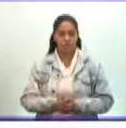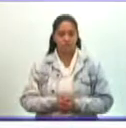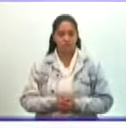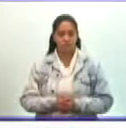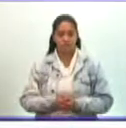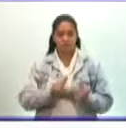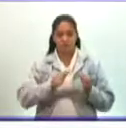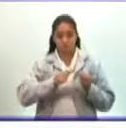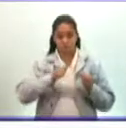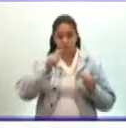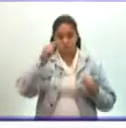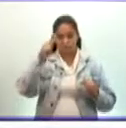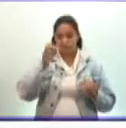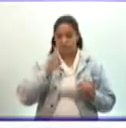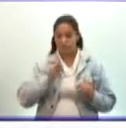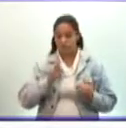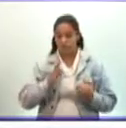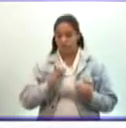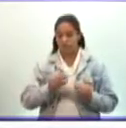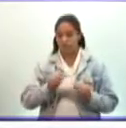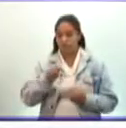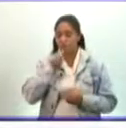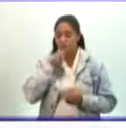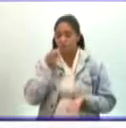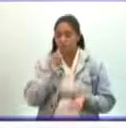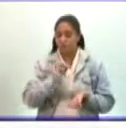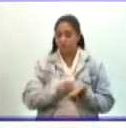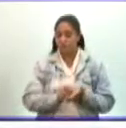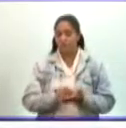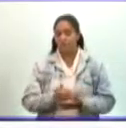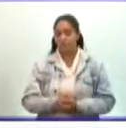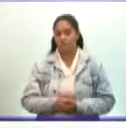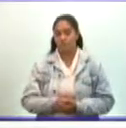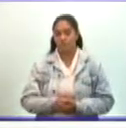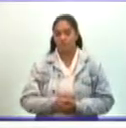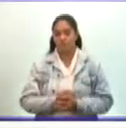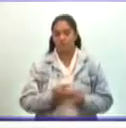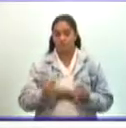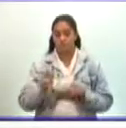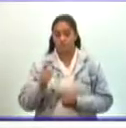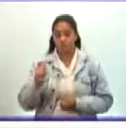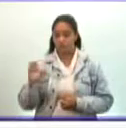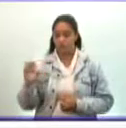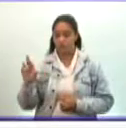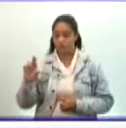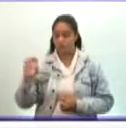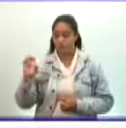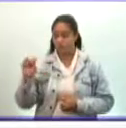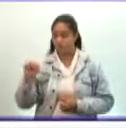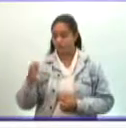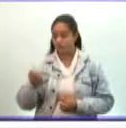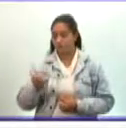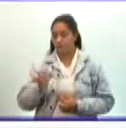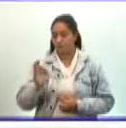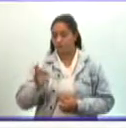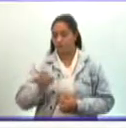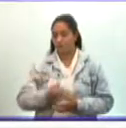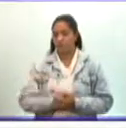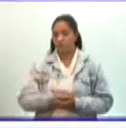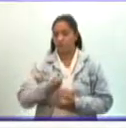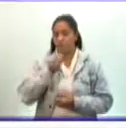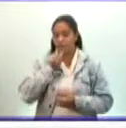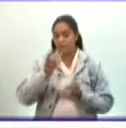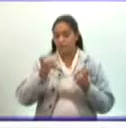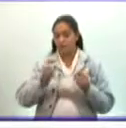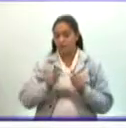segmentos convenientes para aplicar una de las partes del teorema de las transversales y poder entonces calcular